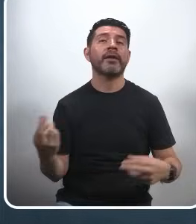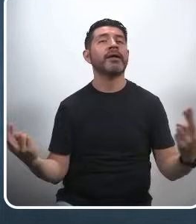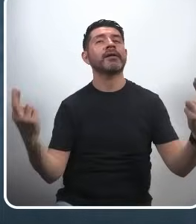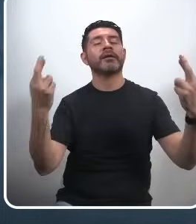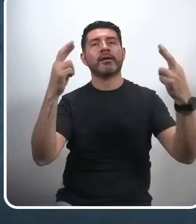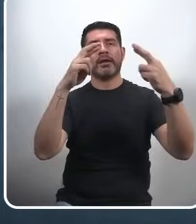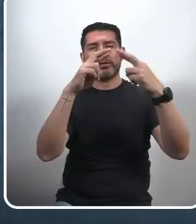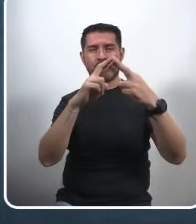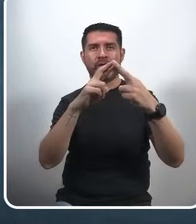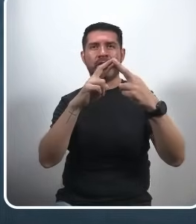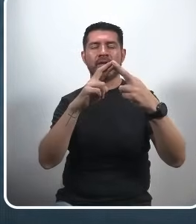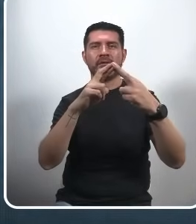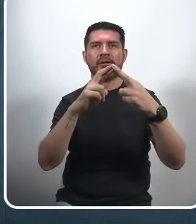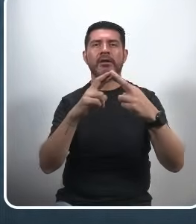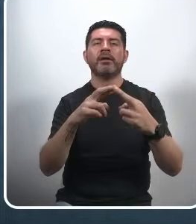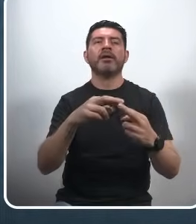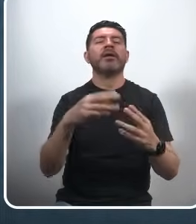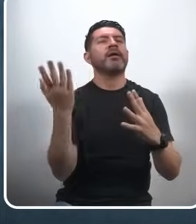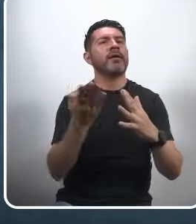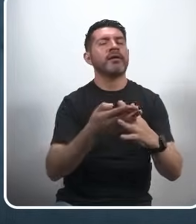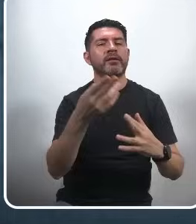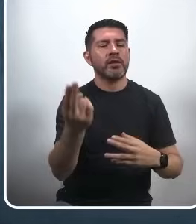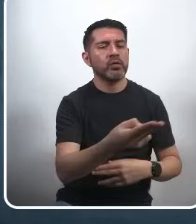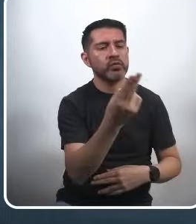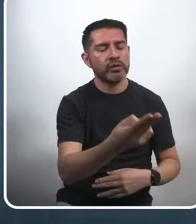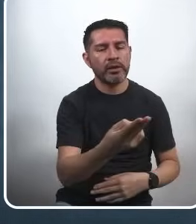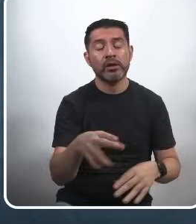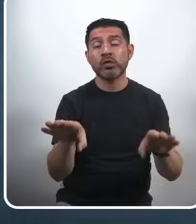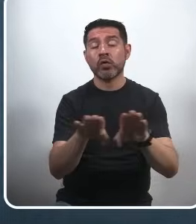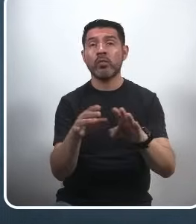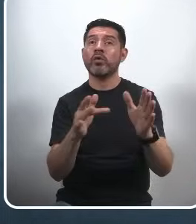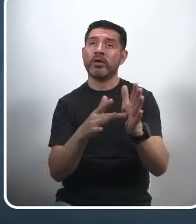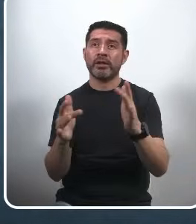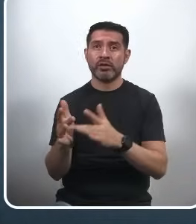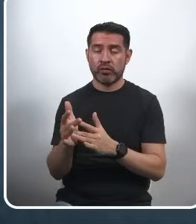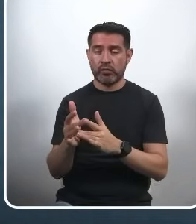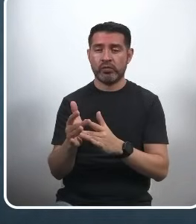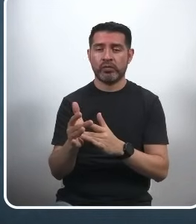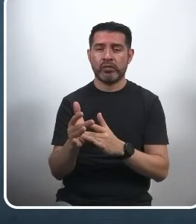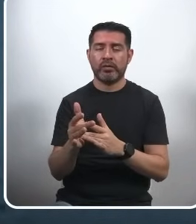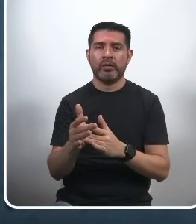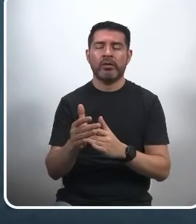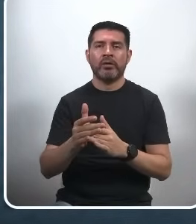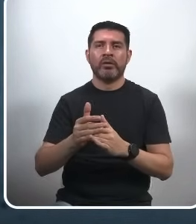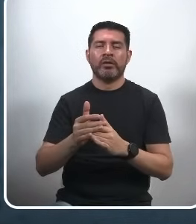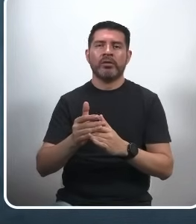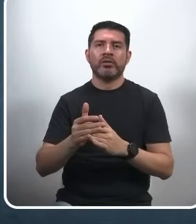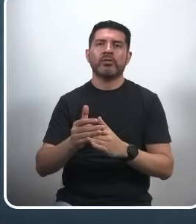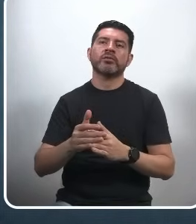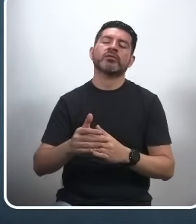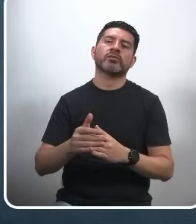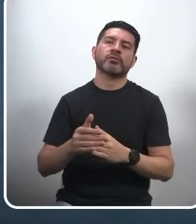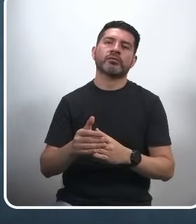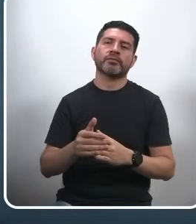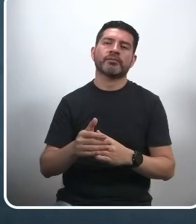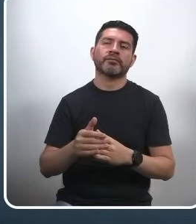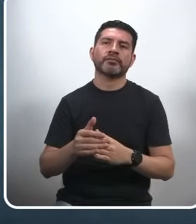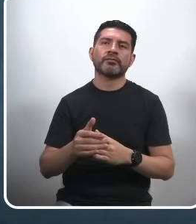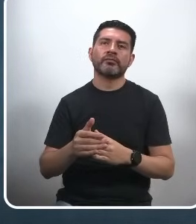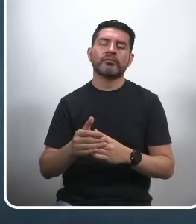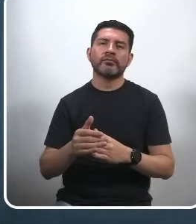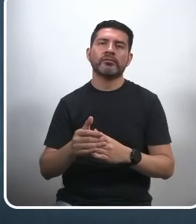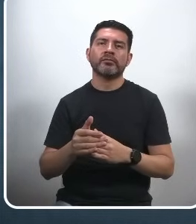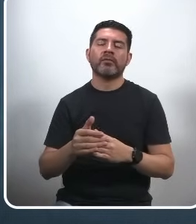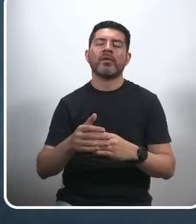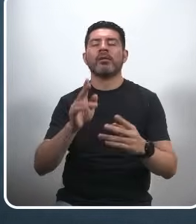entre ustedes, así como Jesucristo se relaciona con todos nosotros. ¡Qué